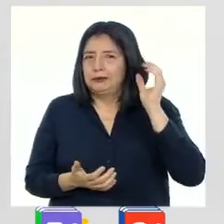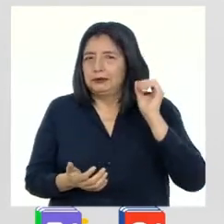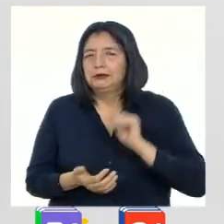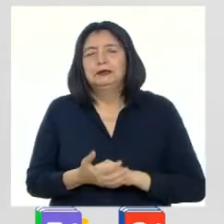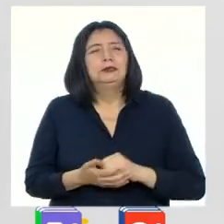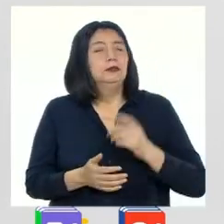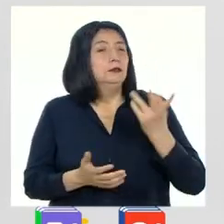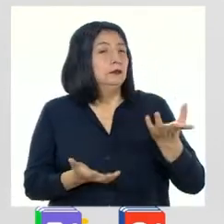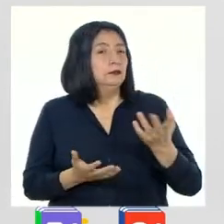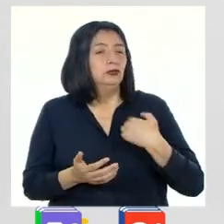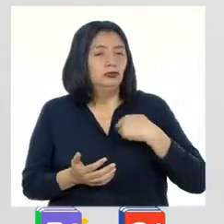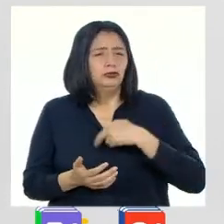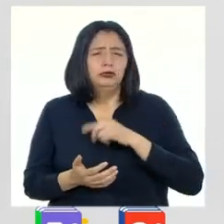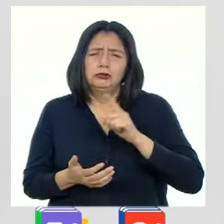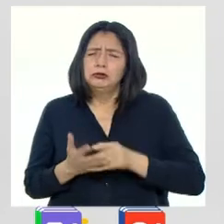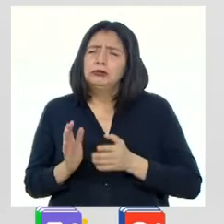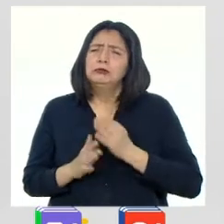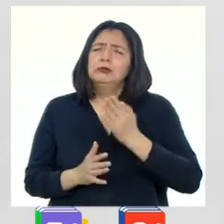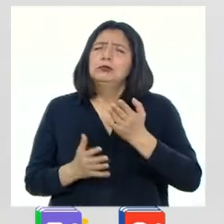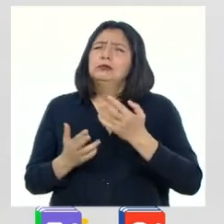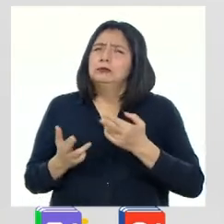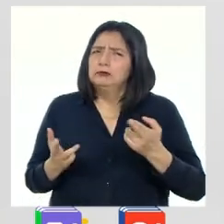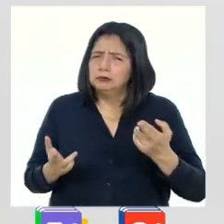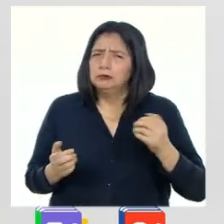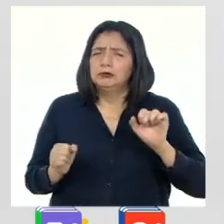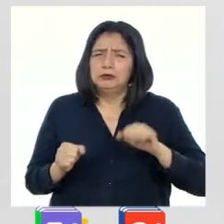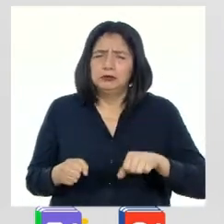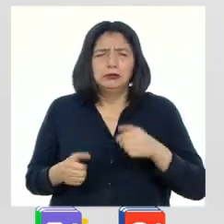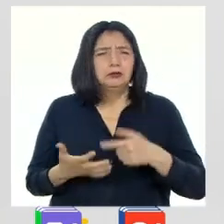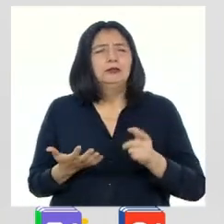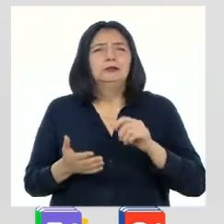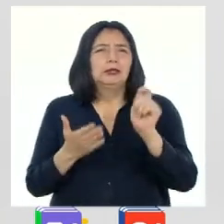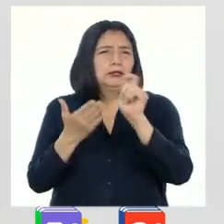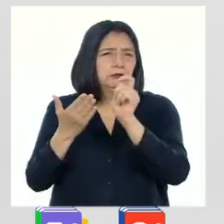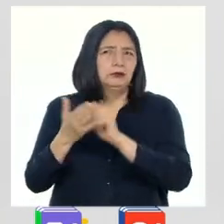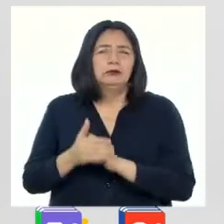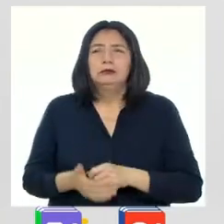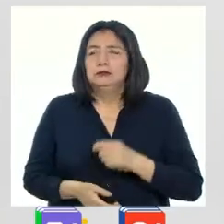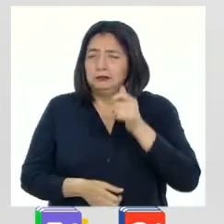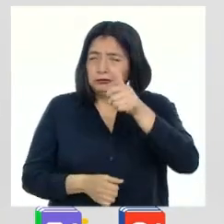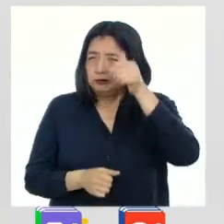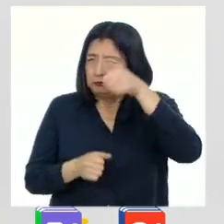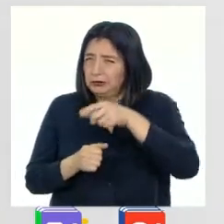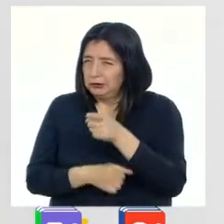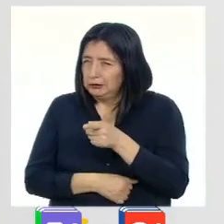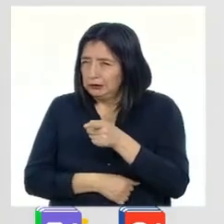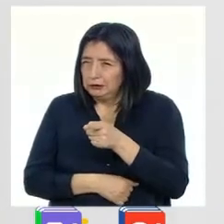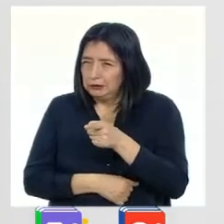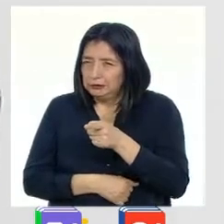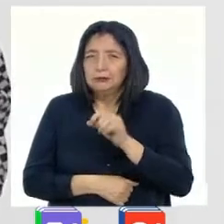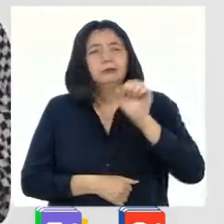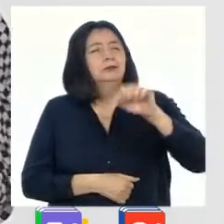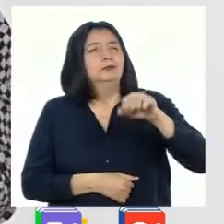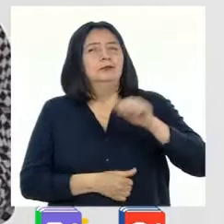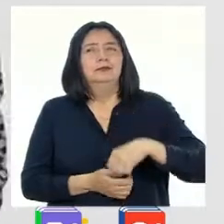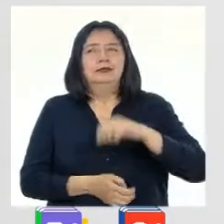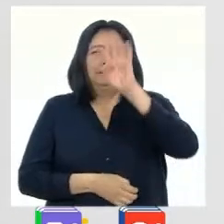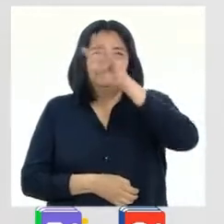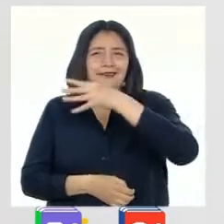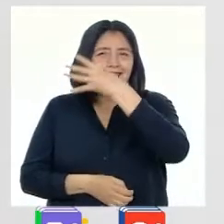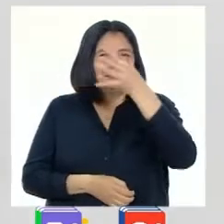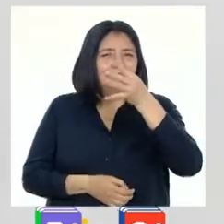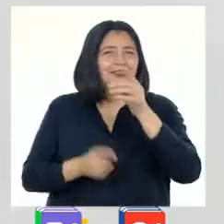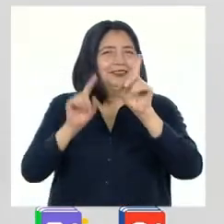lo tanto, debemos acudir a un recurso que nos ha servido para registrarlas. ¿Lo recuerdas? Sí, la tabla con